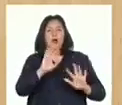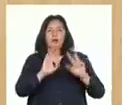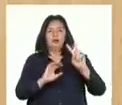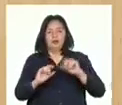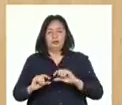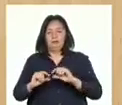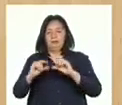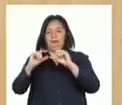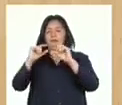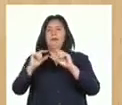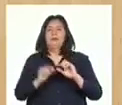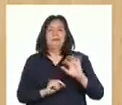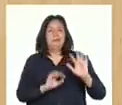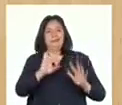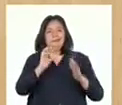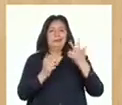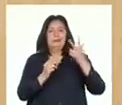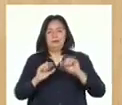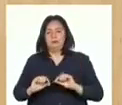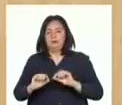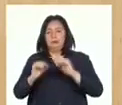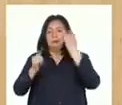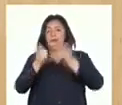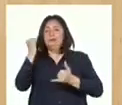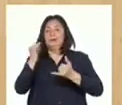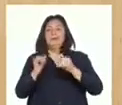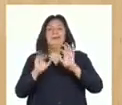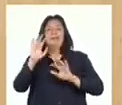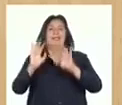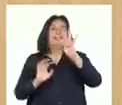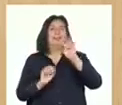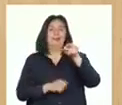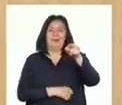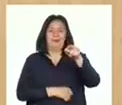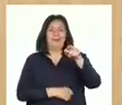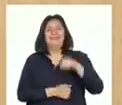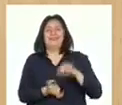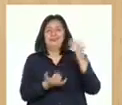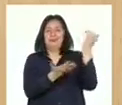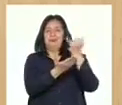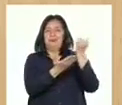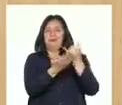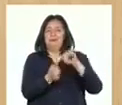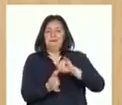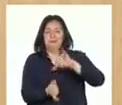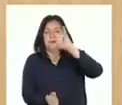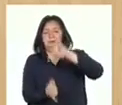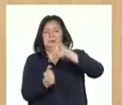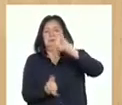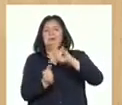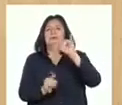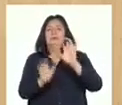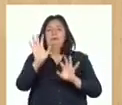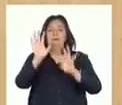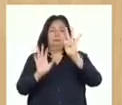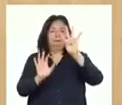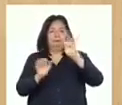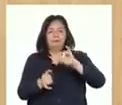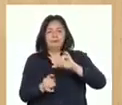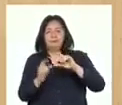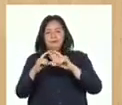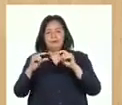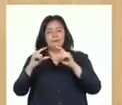12. 13 y 14. El dibujo del dinosaurio mide 14 cuadraditos de